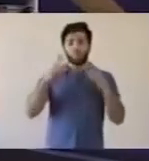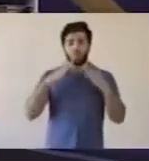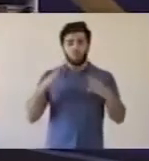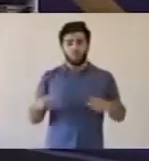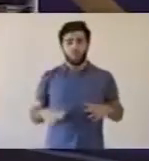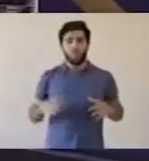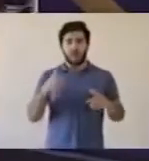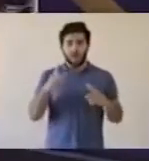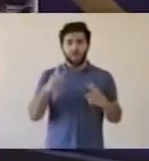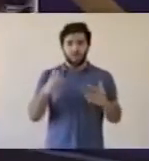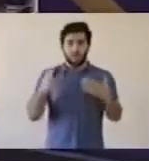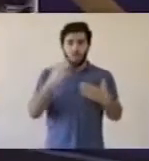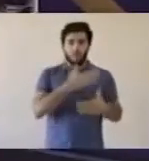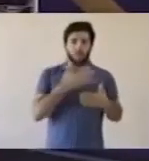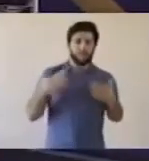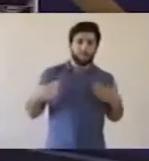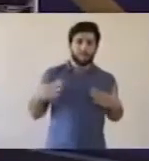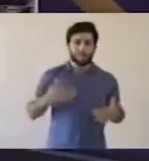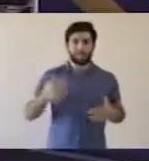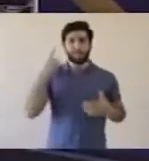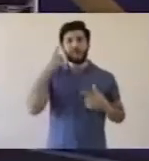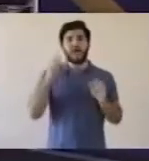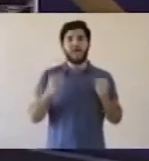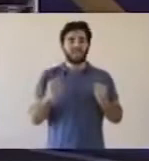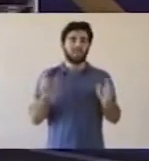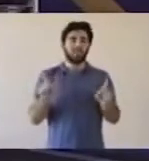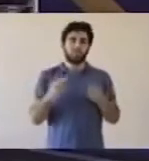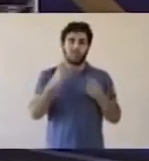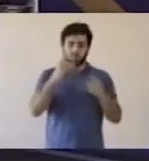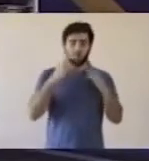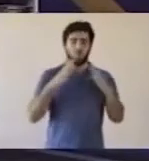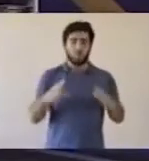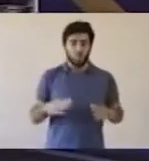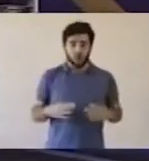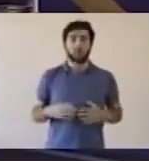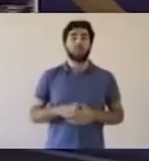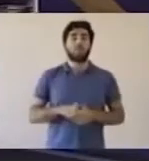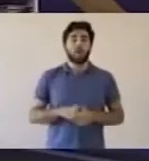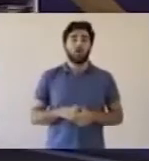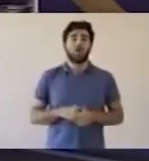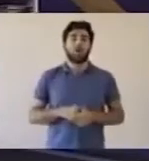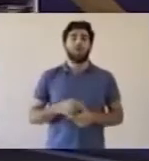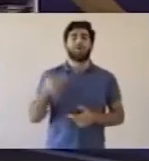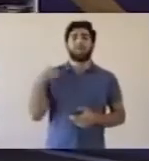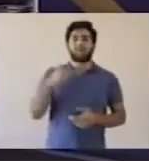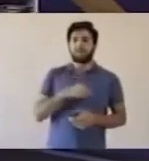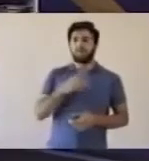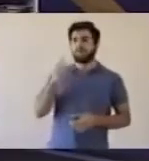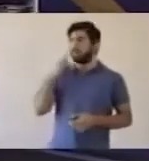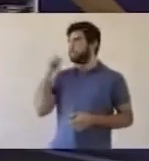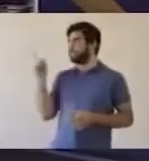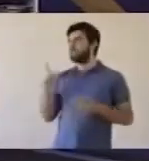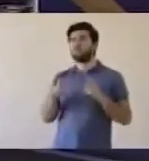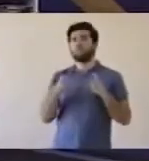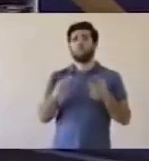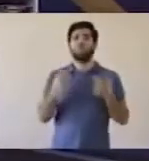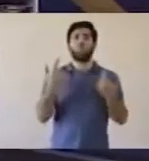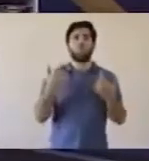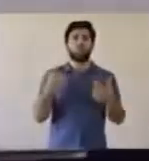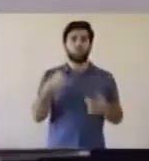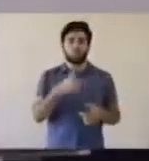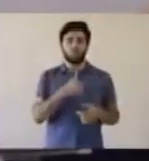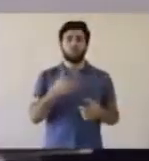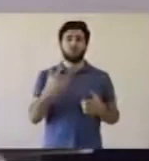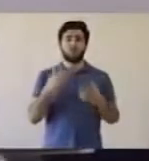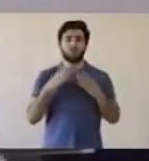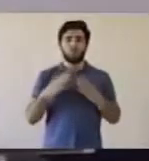Corporal. Entonces, si se pueden dar cuenta, por acá tenemos unos dibujos en donde nos indica qué debemos hacer con nuestro cuerpo. Está